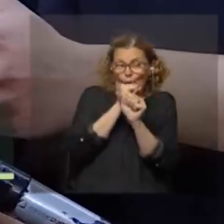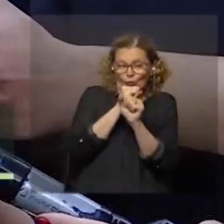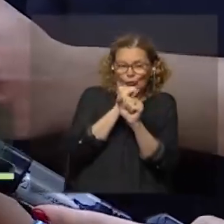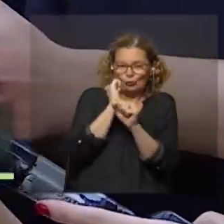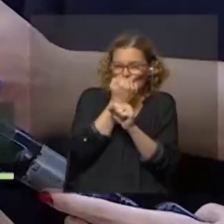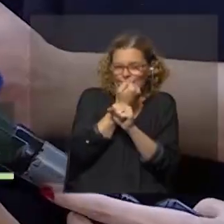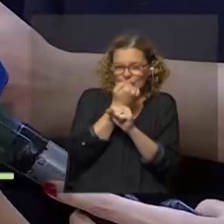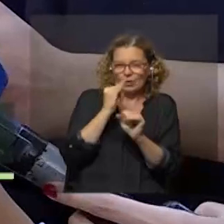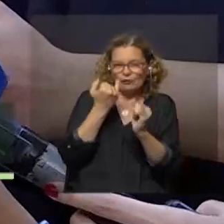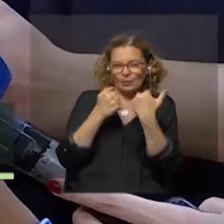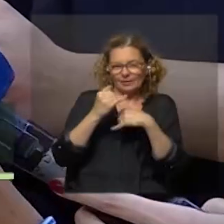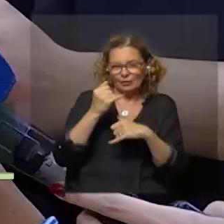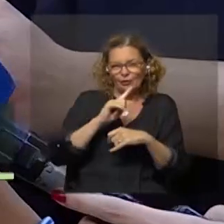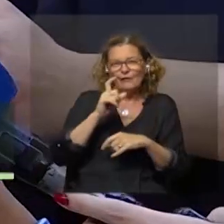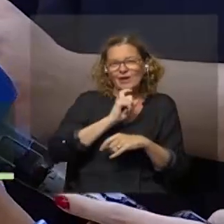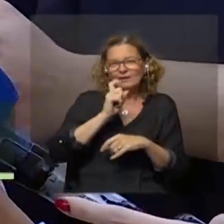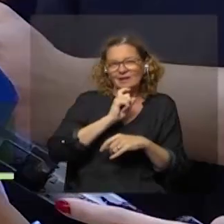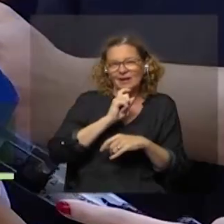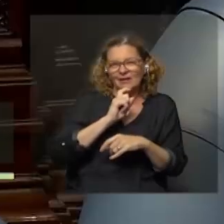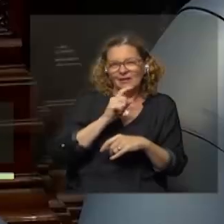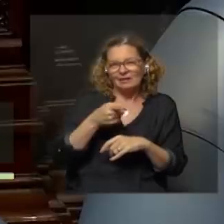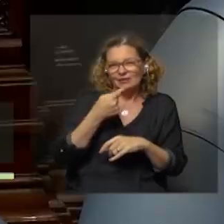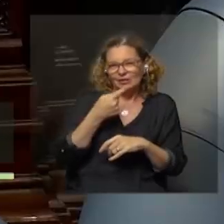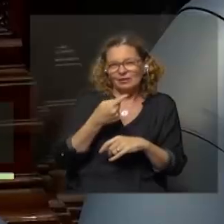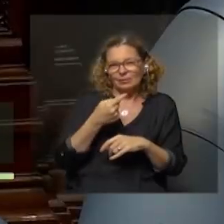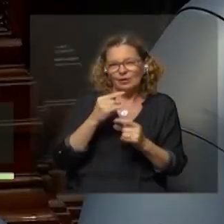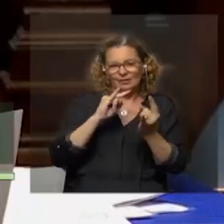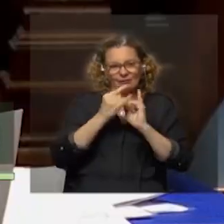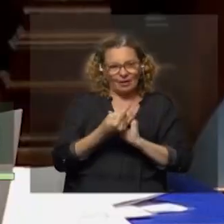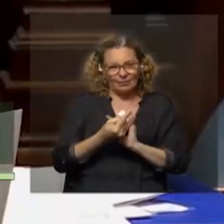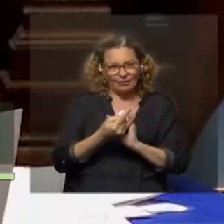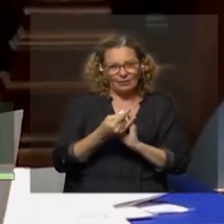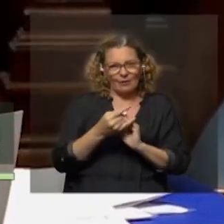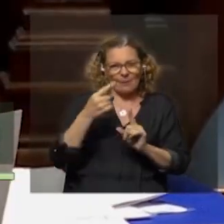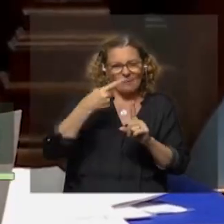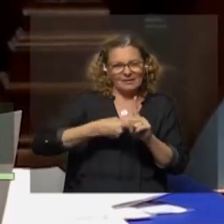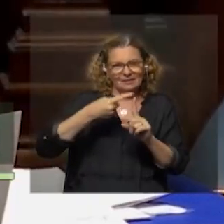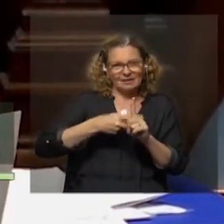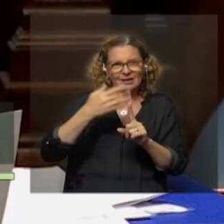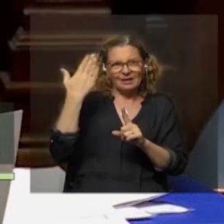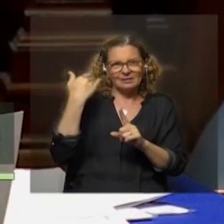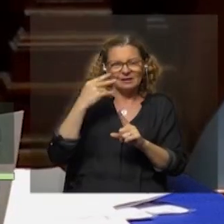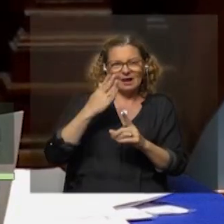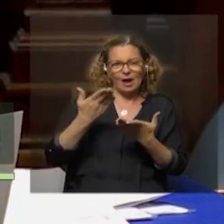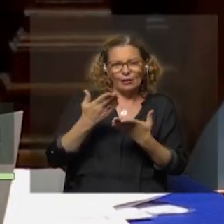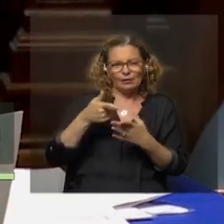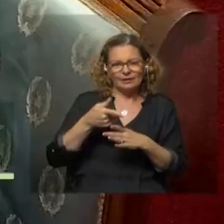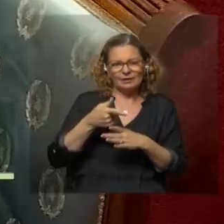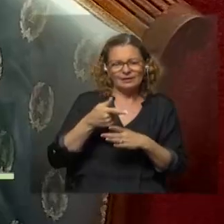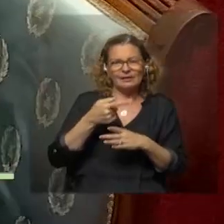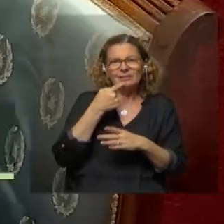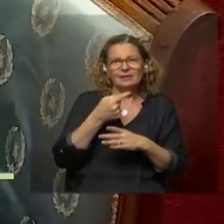en el tramo de la interpelación la interpelación fue hace varios meses ahora la vicecancilleras